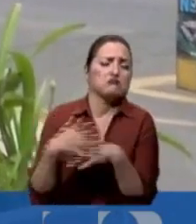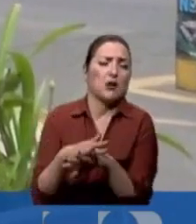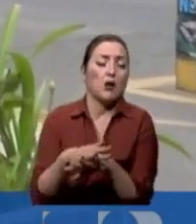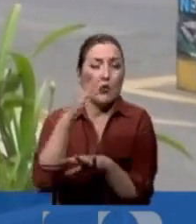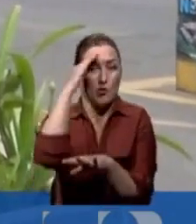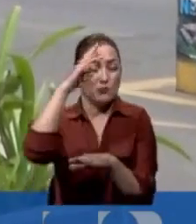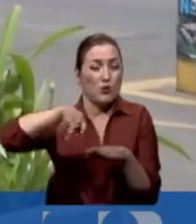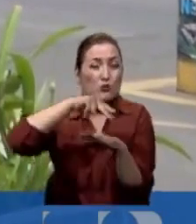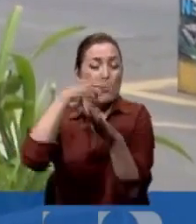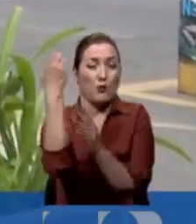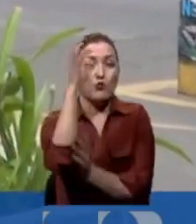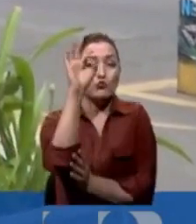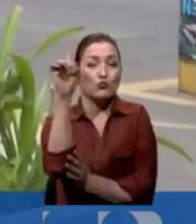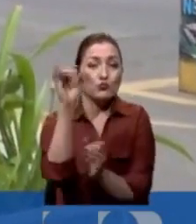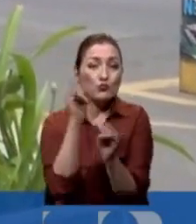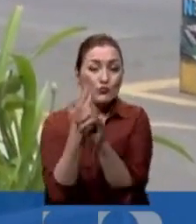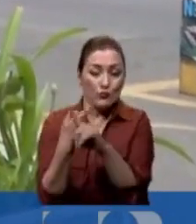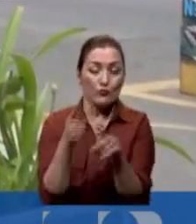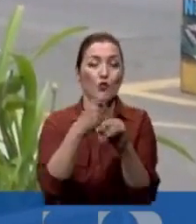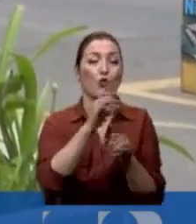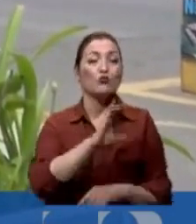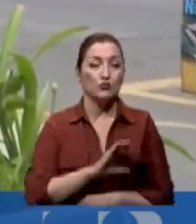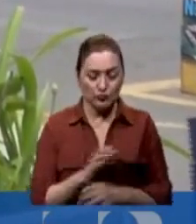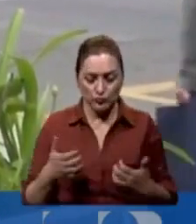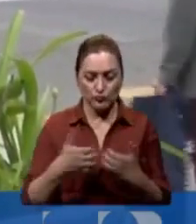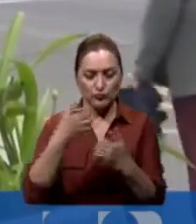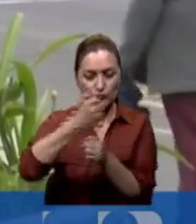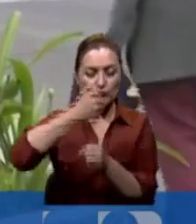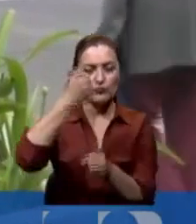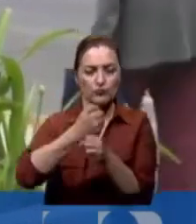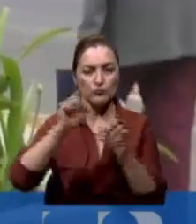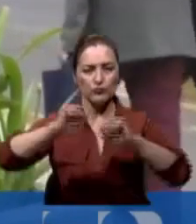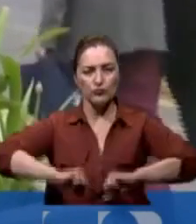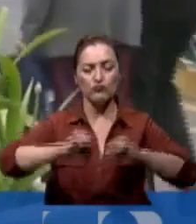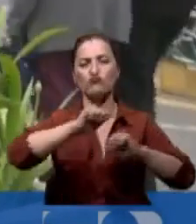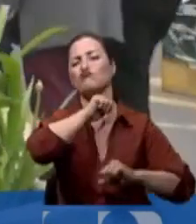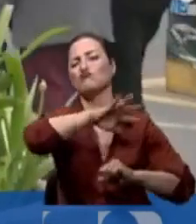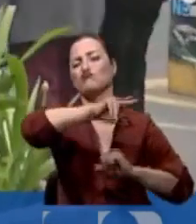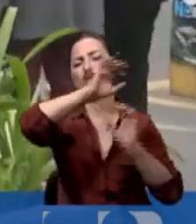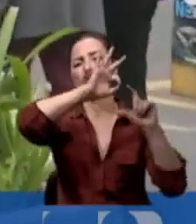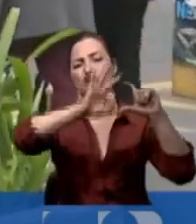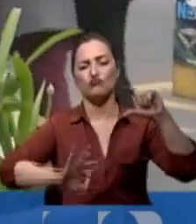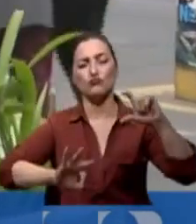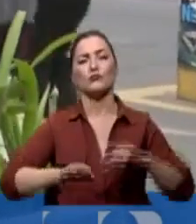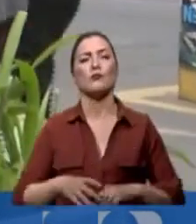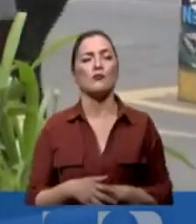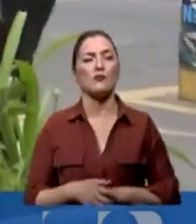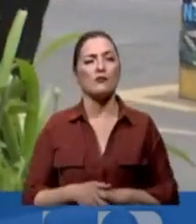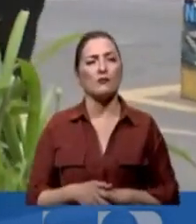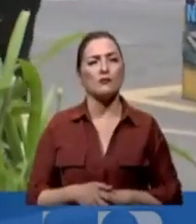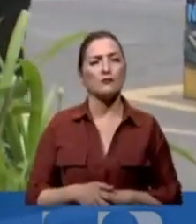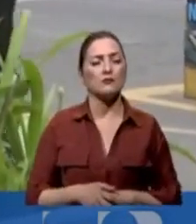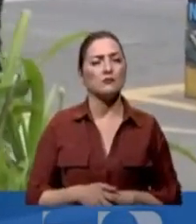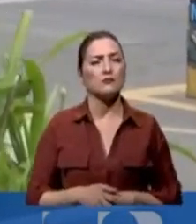Nacional, EQ911 e instituciones municipales para poder y lograr reducir los índices de inseguridad en el